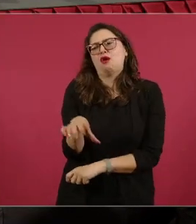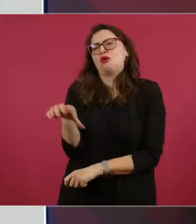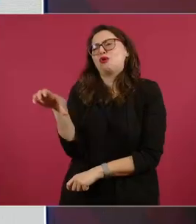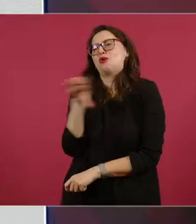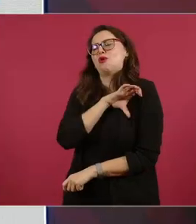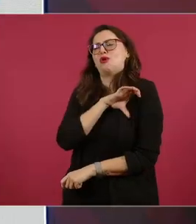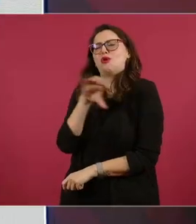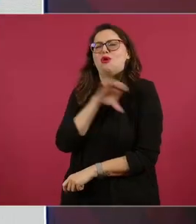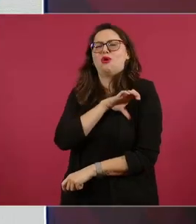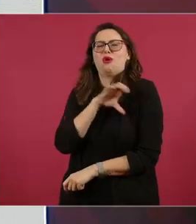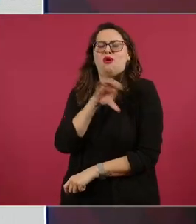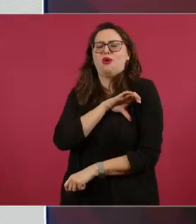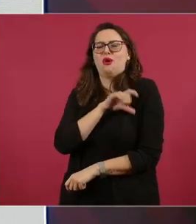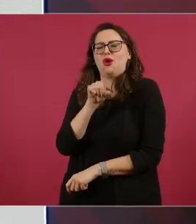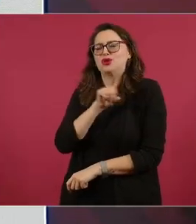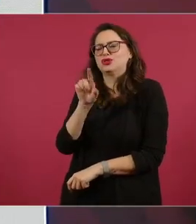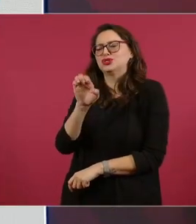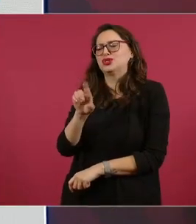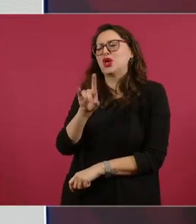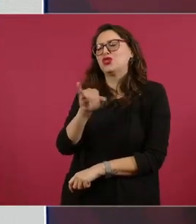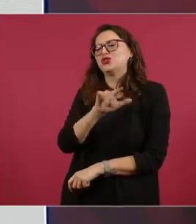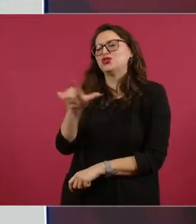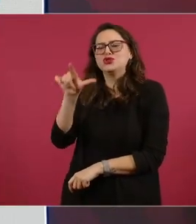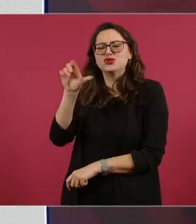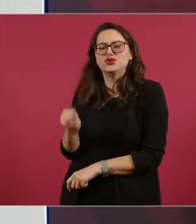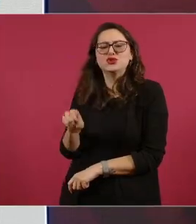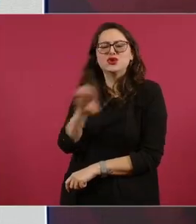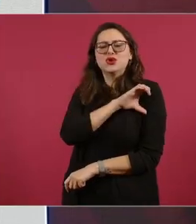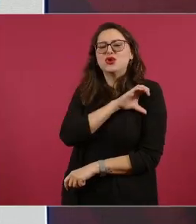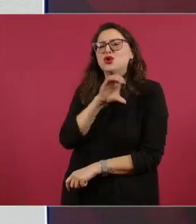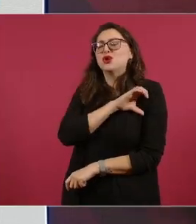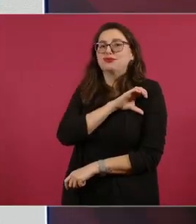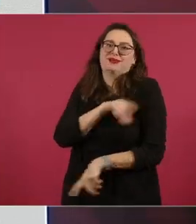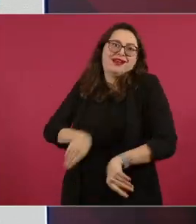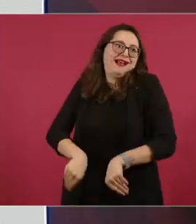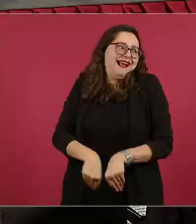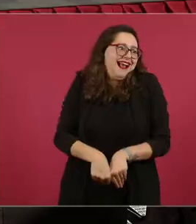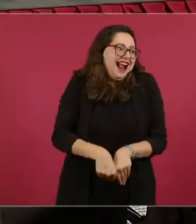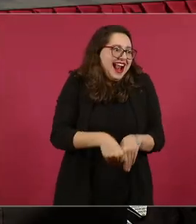minorías y de los